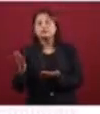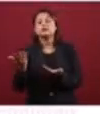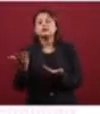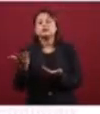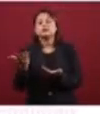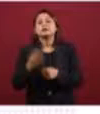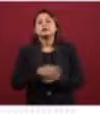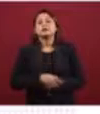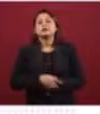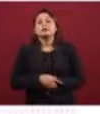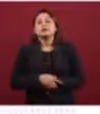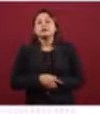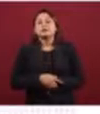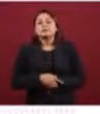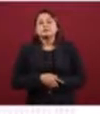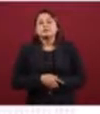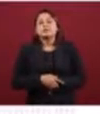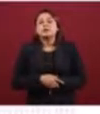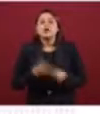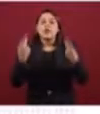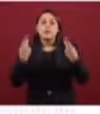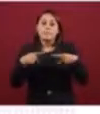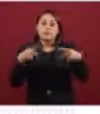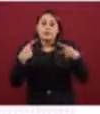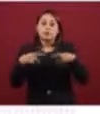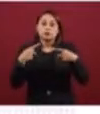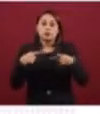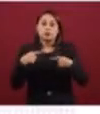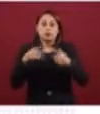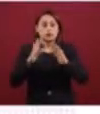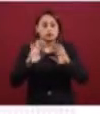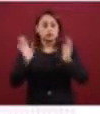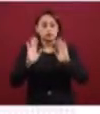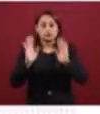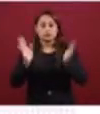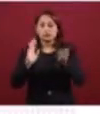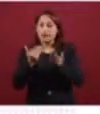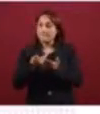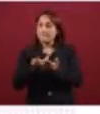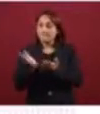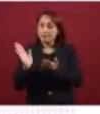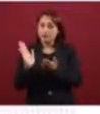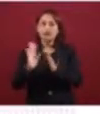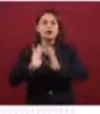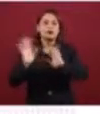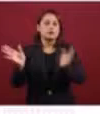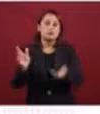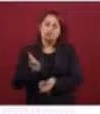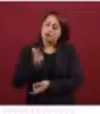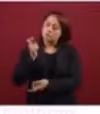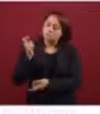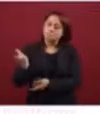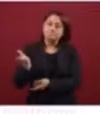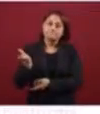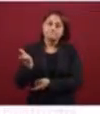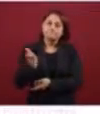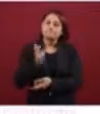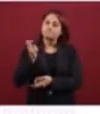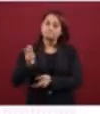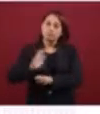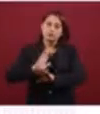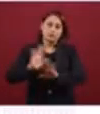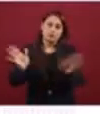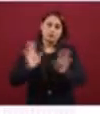mitad del personal liquidado ya firmó y ya se le dieron sus dos cheques en la Junta